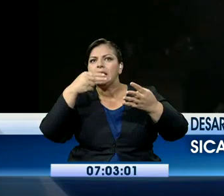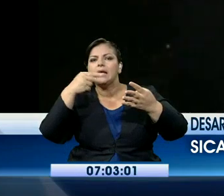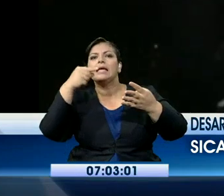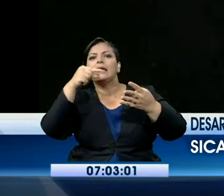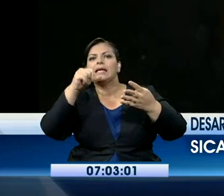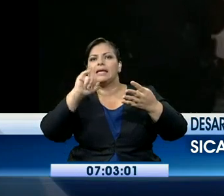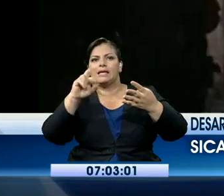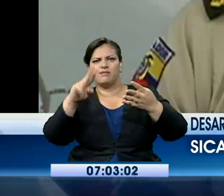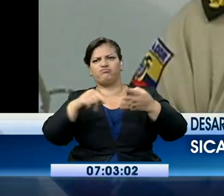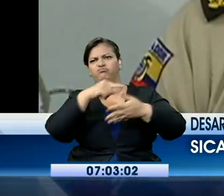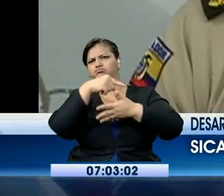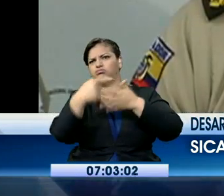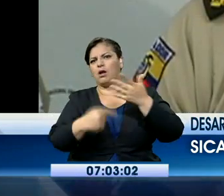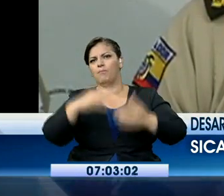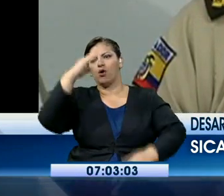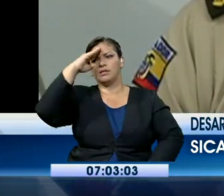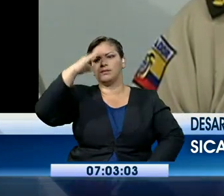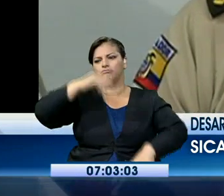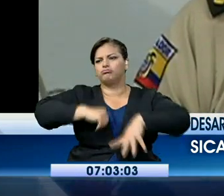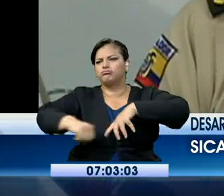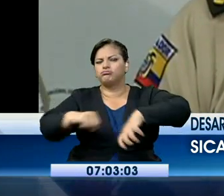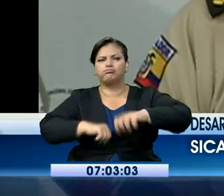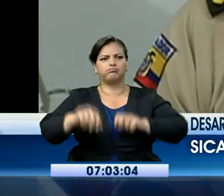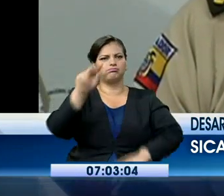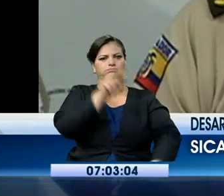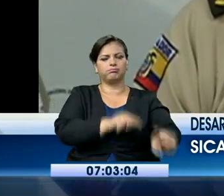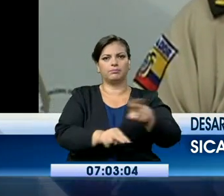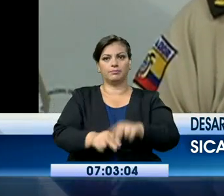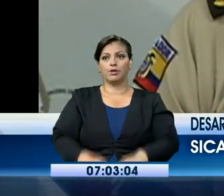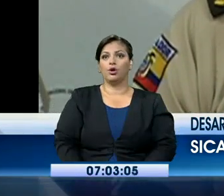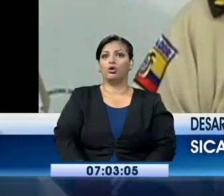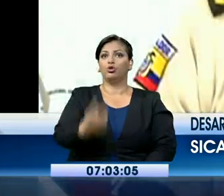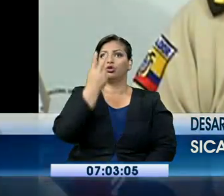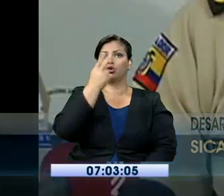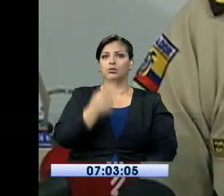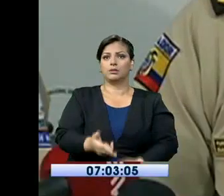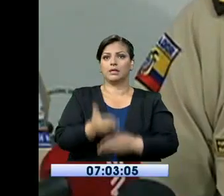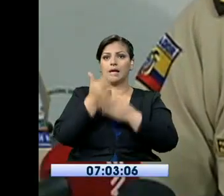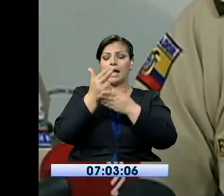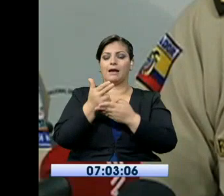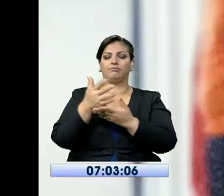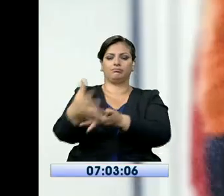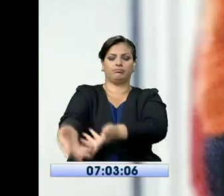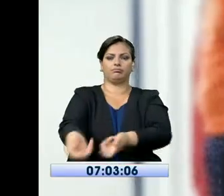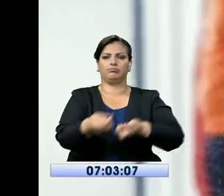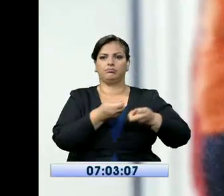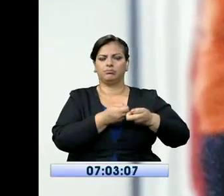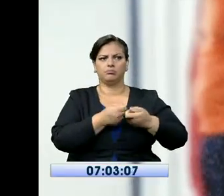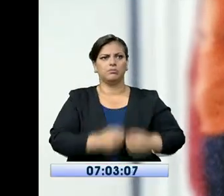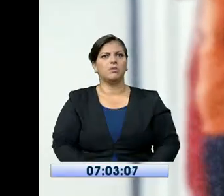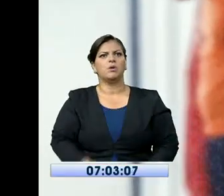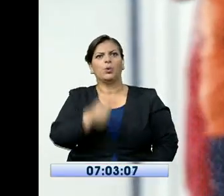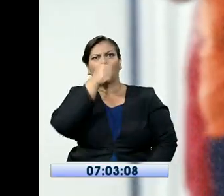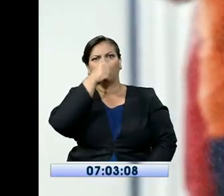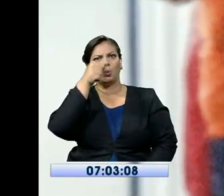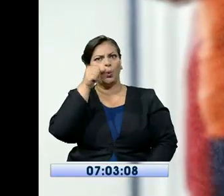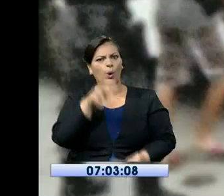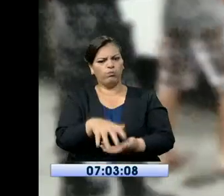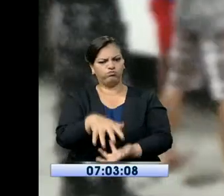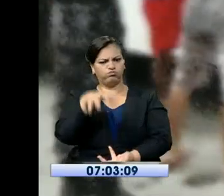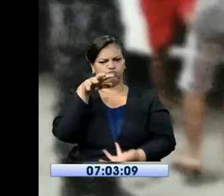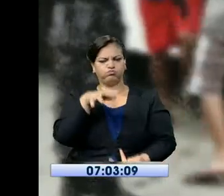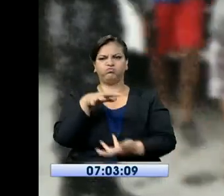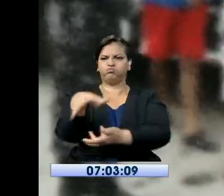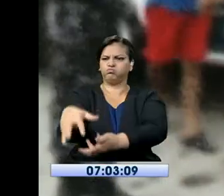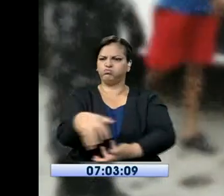También se decomisaron 2 armas de fuego, una cantidad de droga y vehículos. Ninguno es novato y los líderes